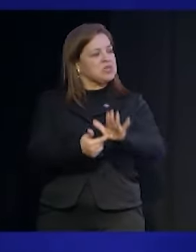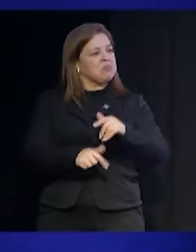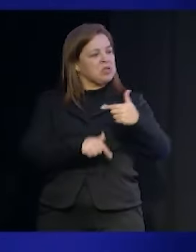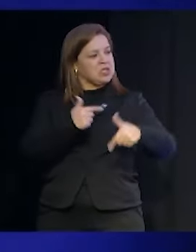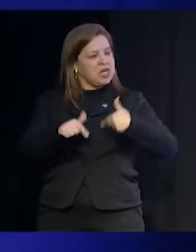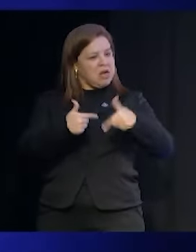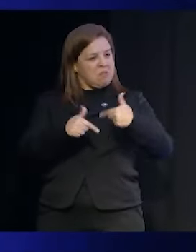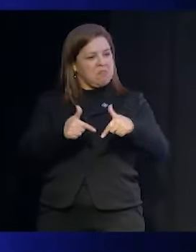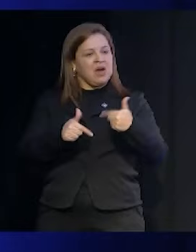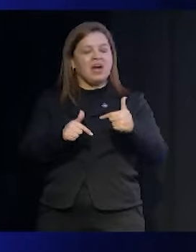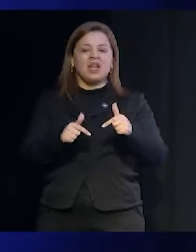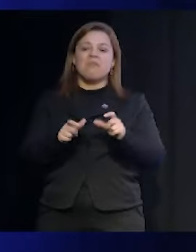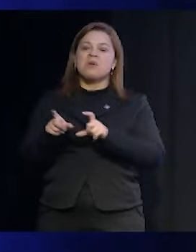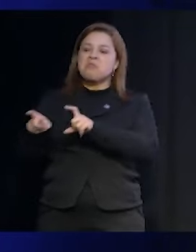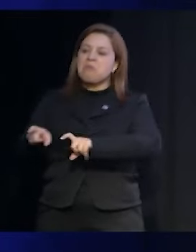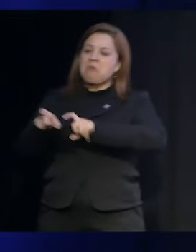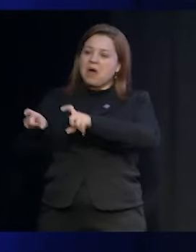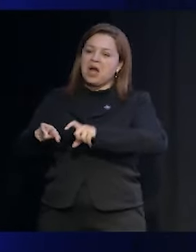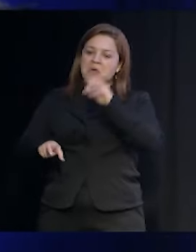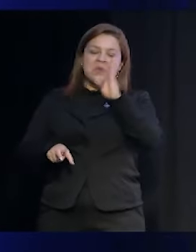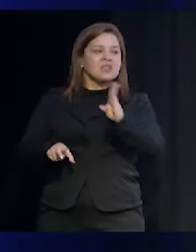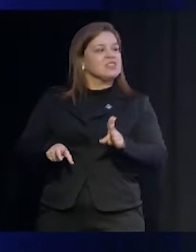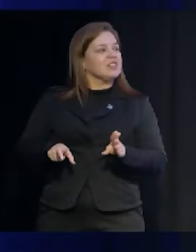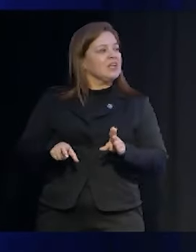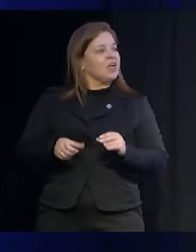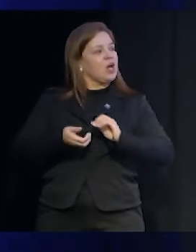trabaja efectivamente.